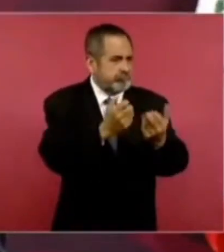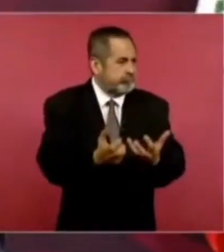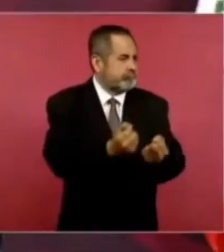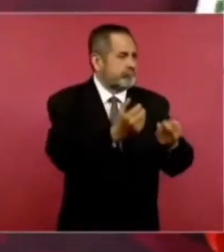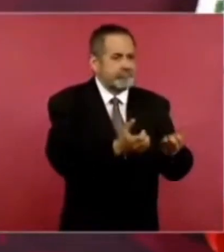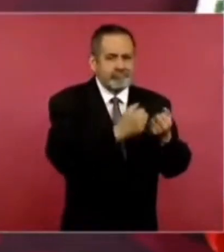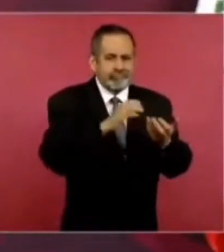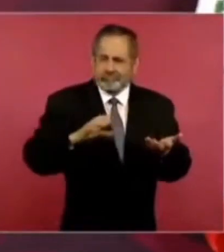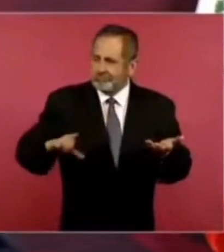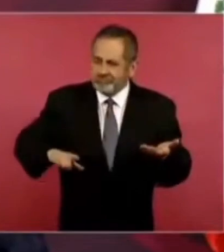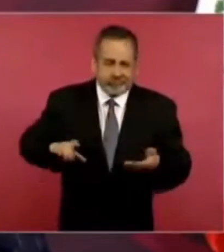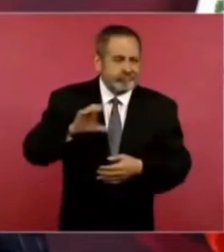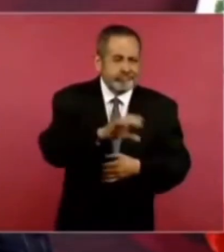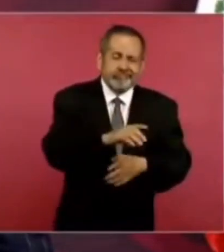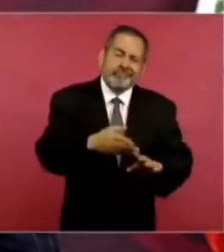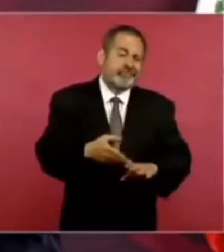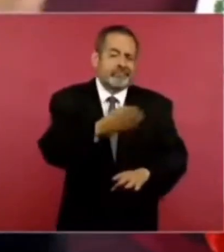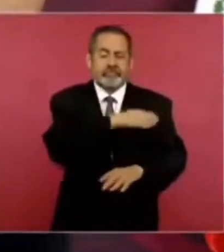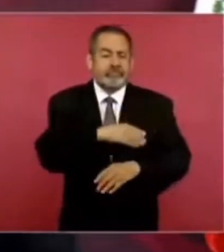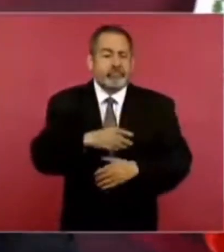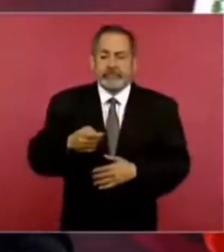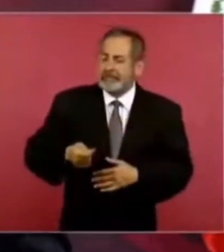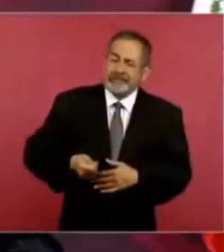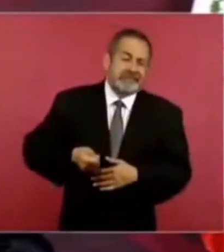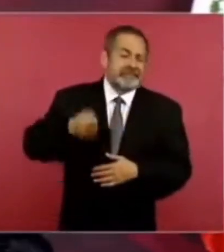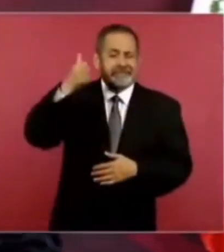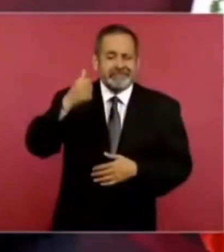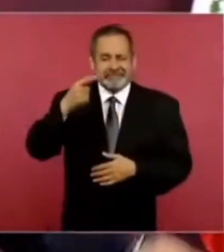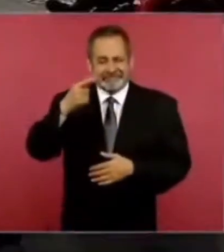aceptaron o no